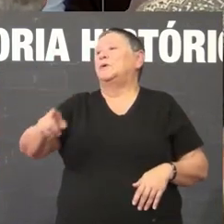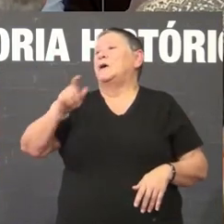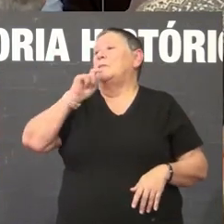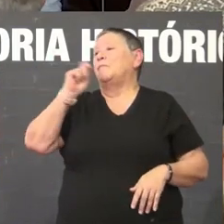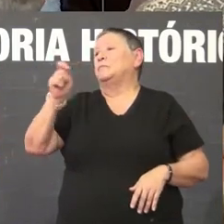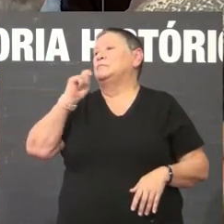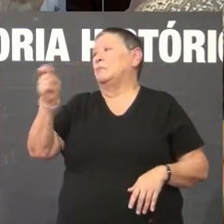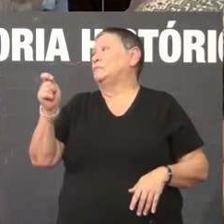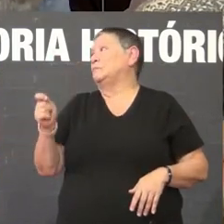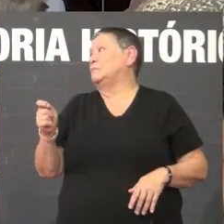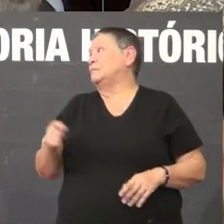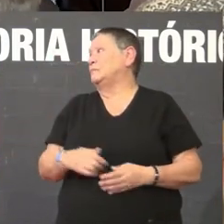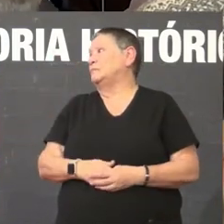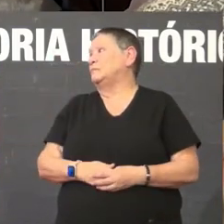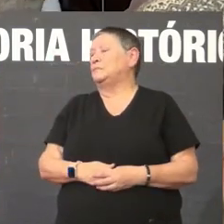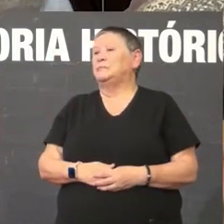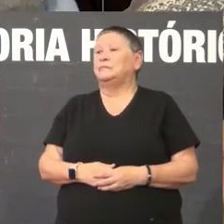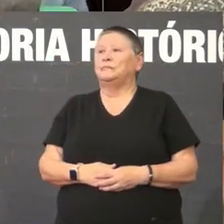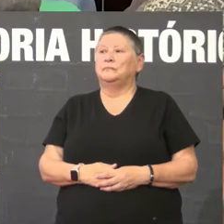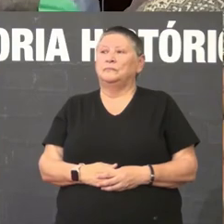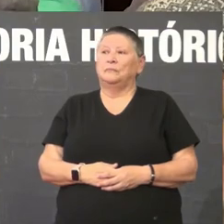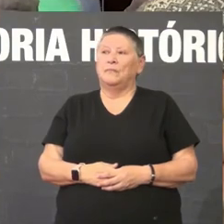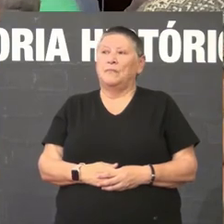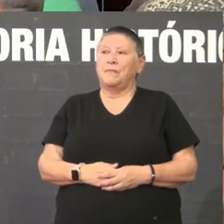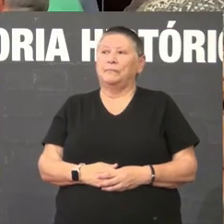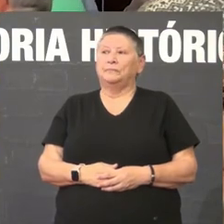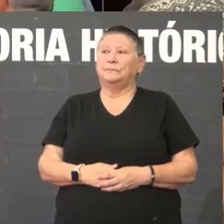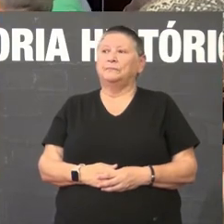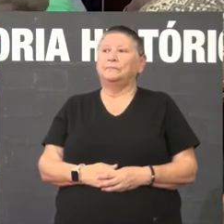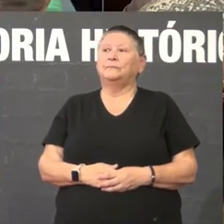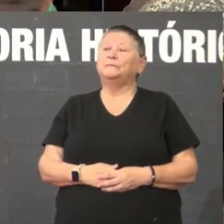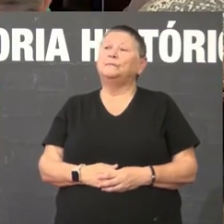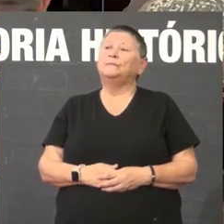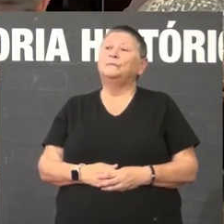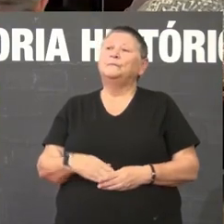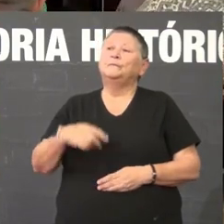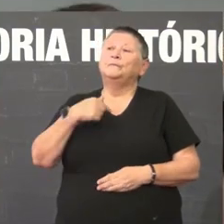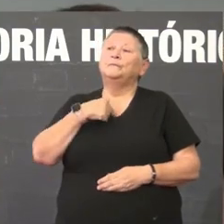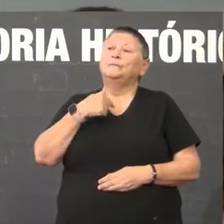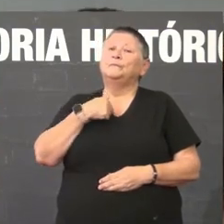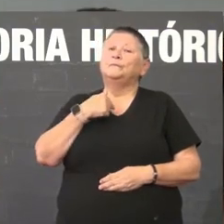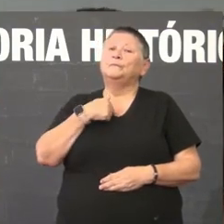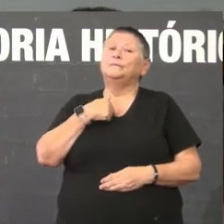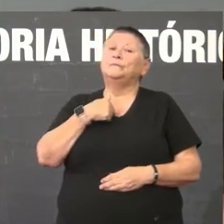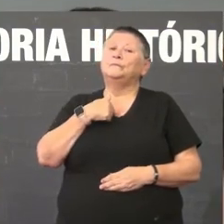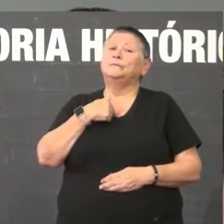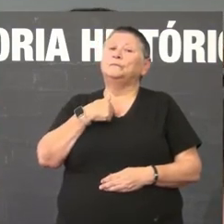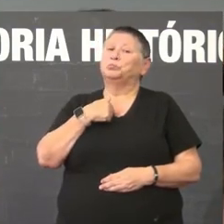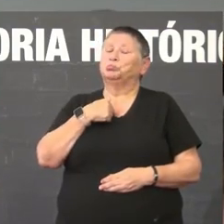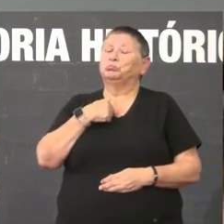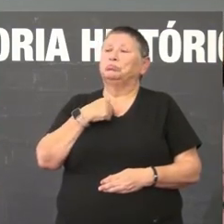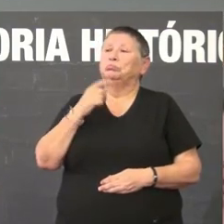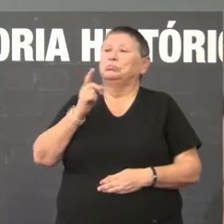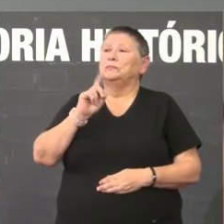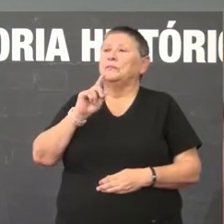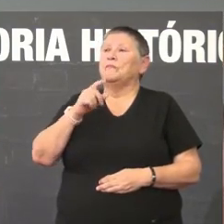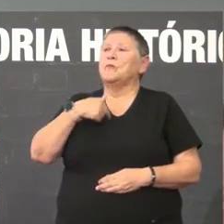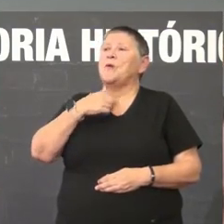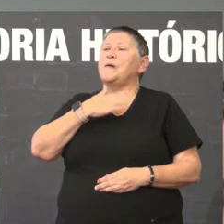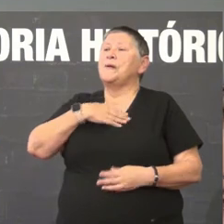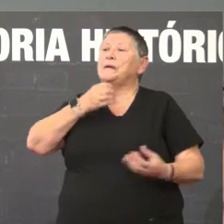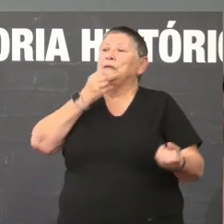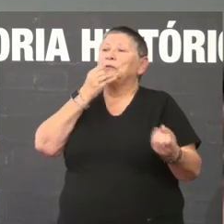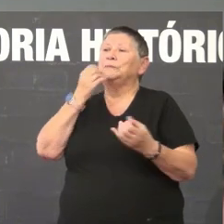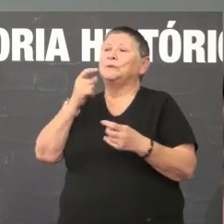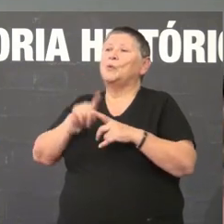ahí atrás. Tenemos que rematar. Hola, bueno, quería un poco comentar, quizás más, una